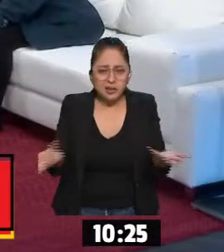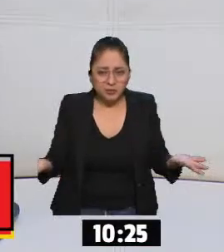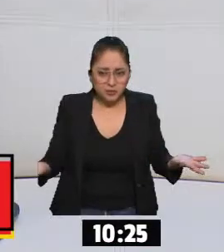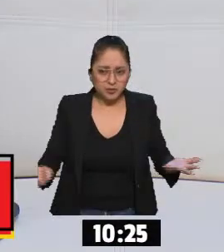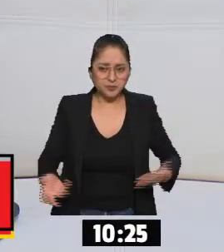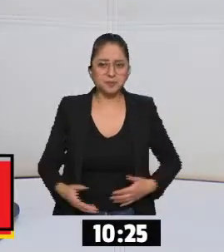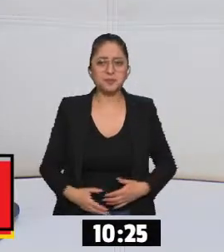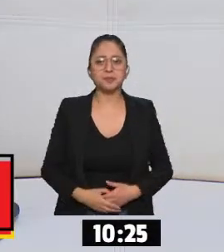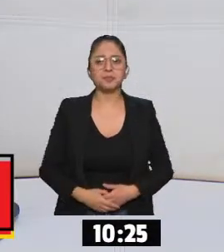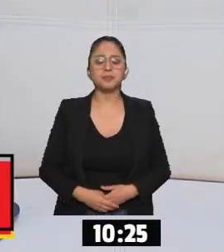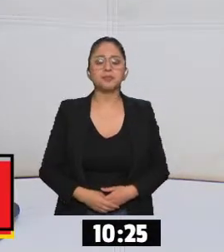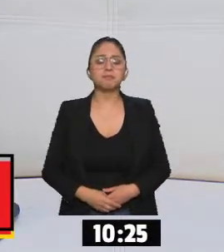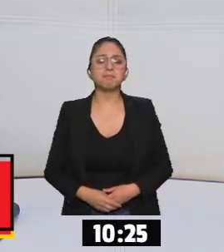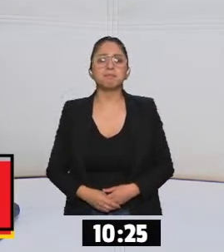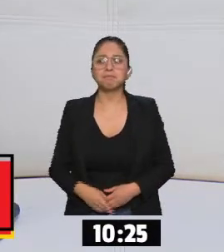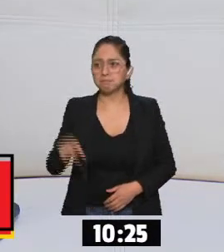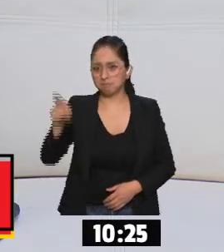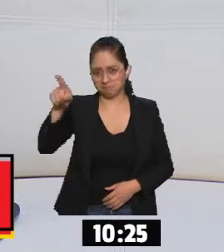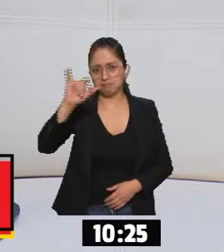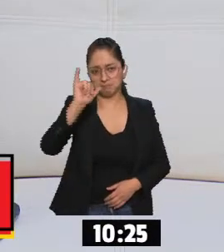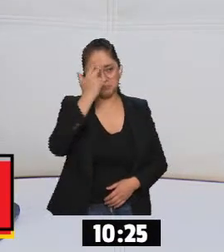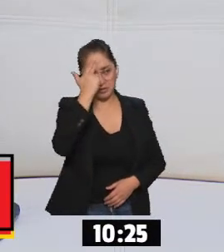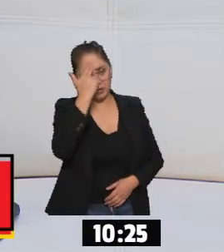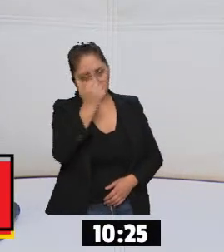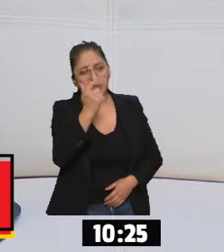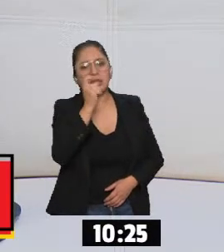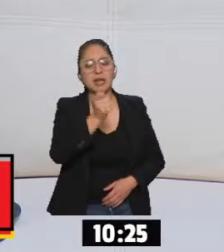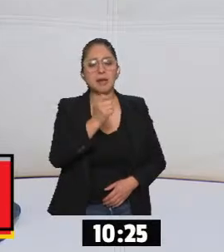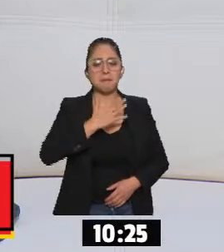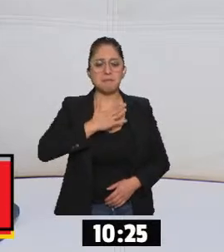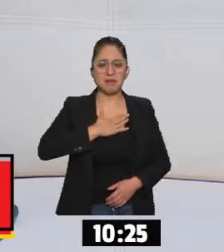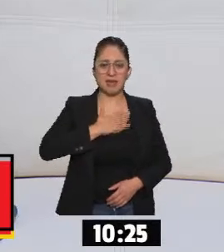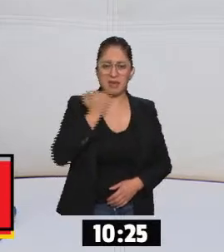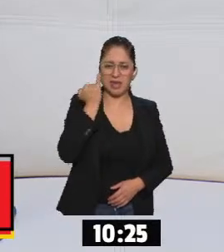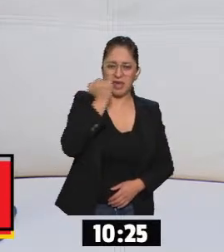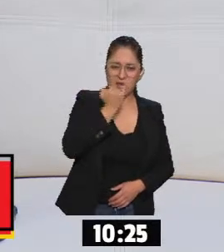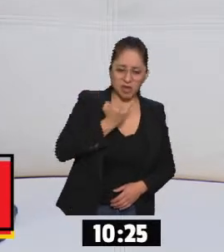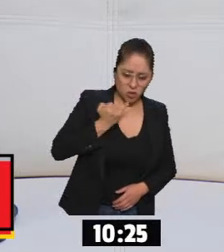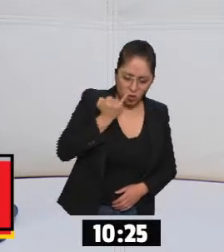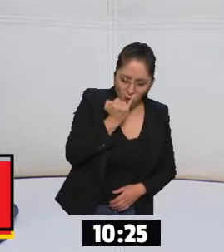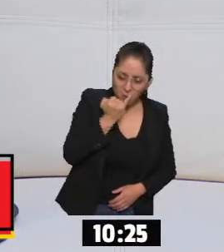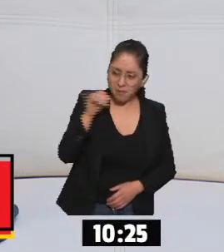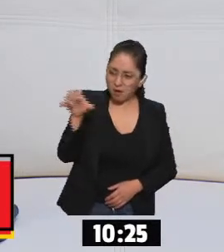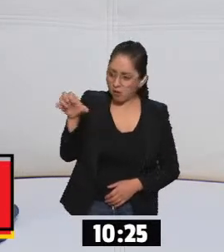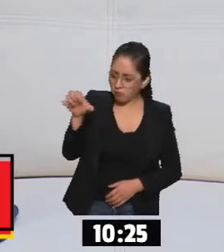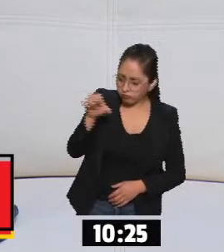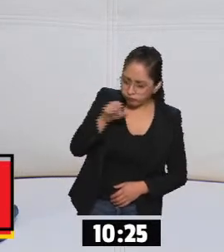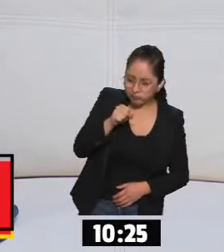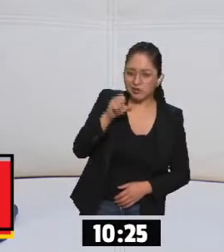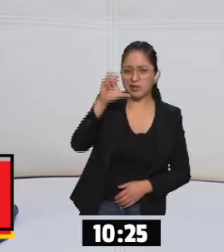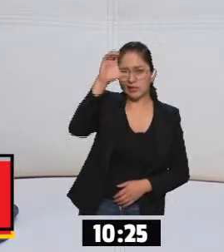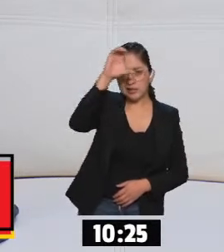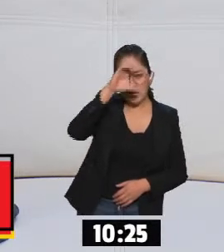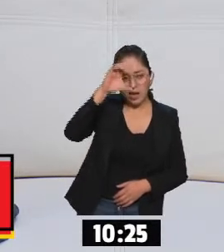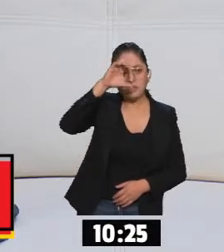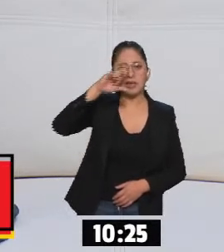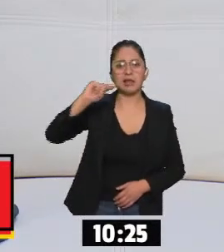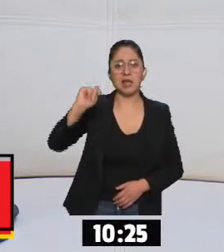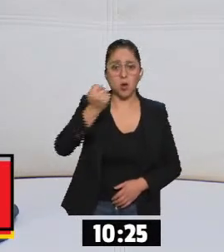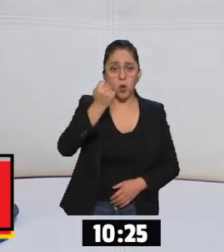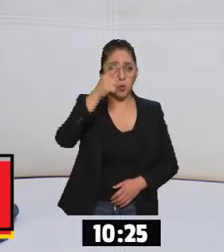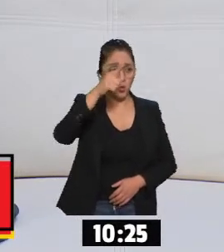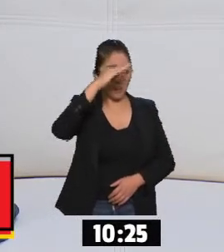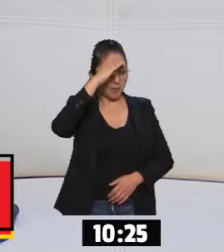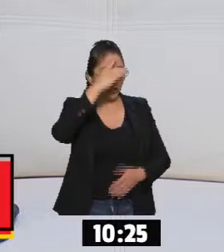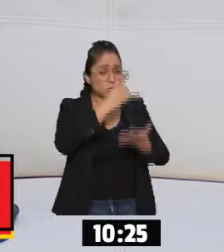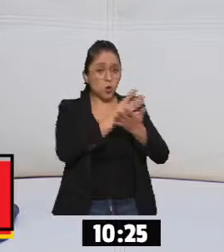la cosmogonía, son nuestra filosofía, nuestra ciencia, tecnología, no son solo folclore.